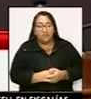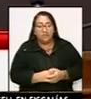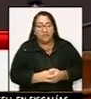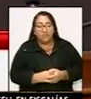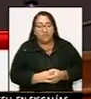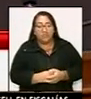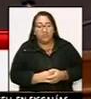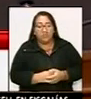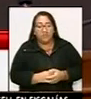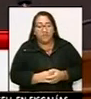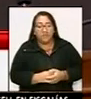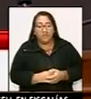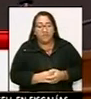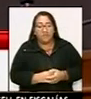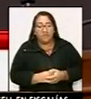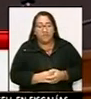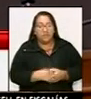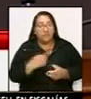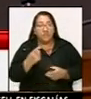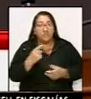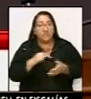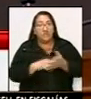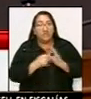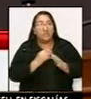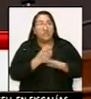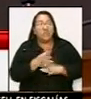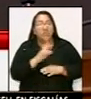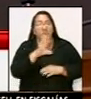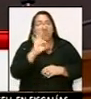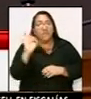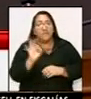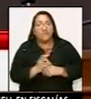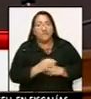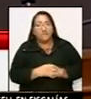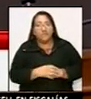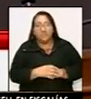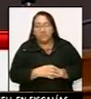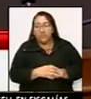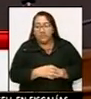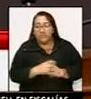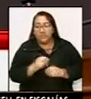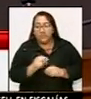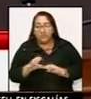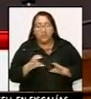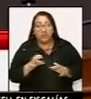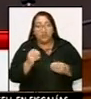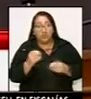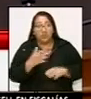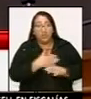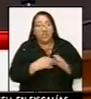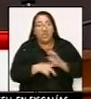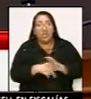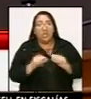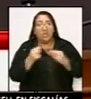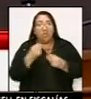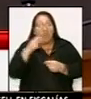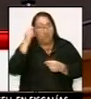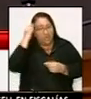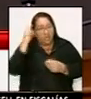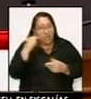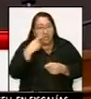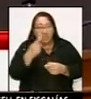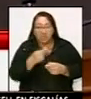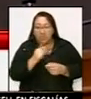Tiempo adicional. No solo quizás ir a un 50%, ¿por qué no hacer como la ley de partidos políticos, que